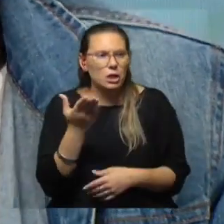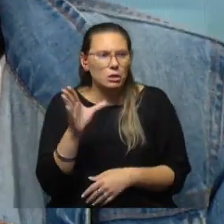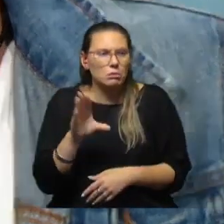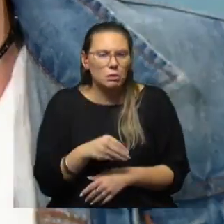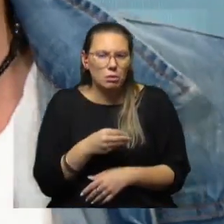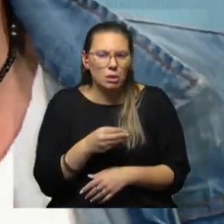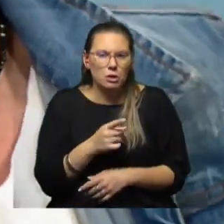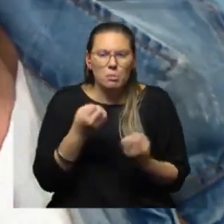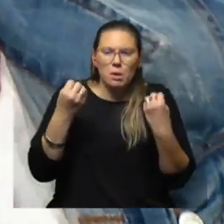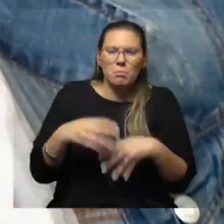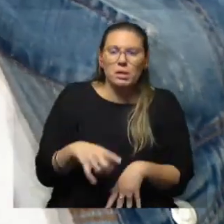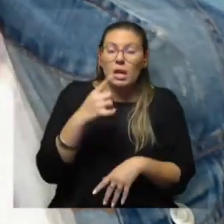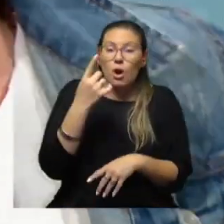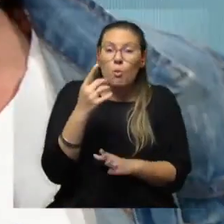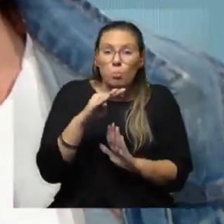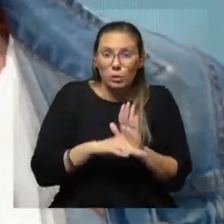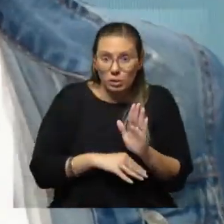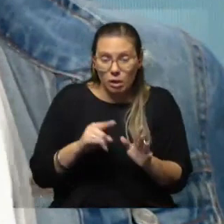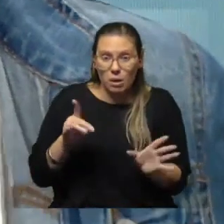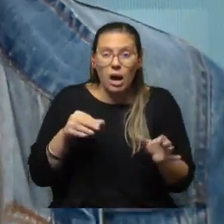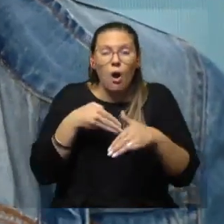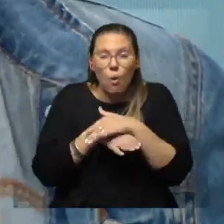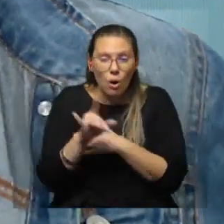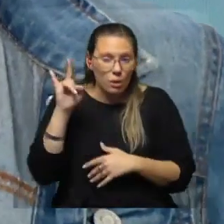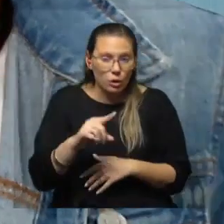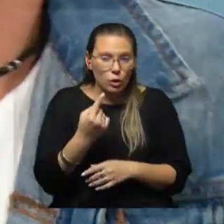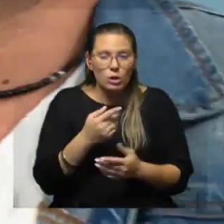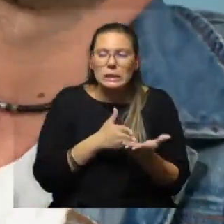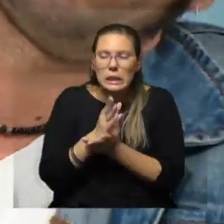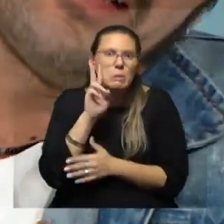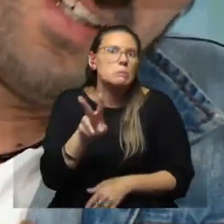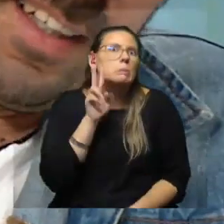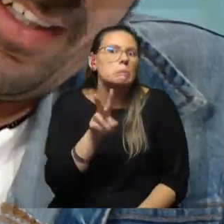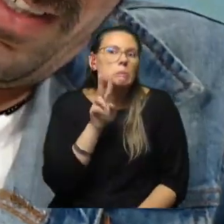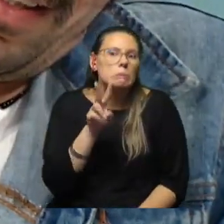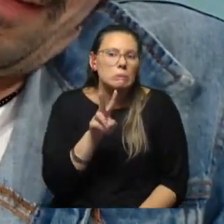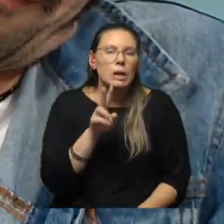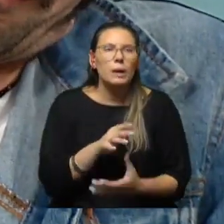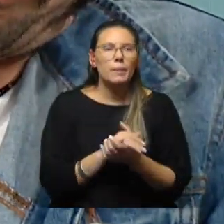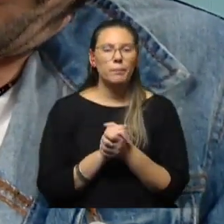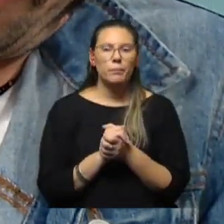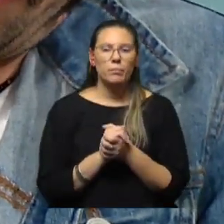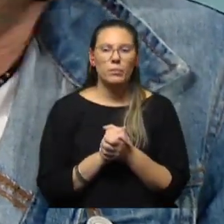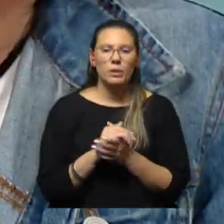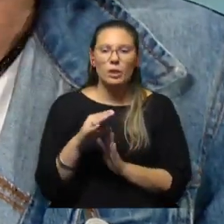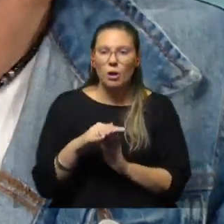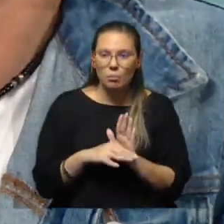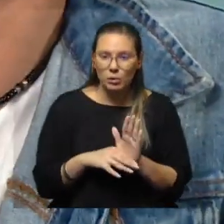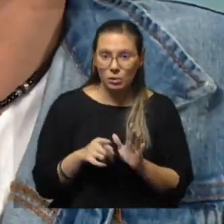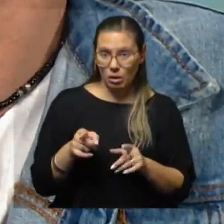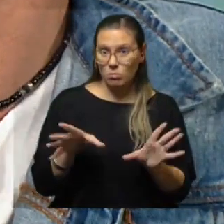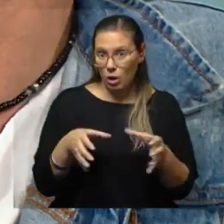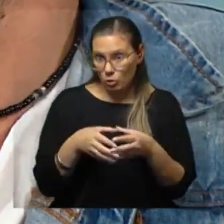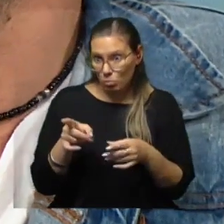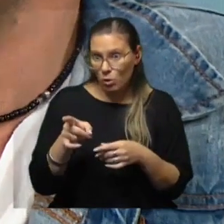perdía un programa, La Guada de Rock. Claro. No me perdía uno, ¿sacás? Y el programa que conducían ellos. Claro,